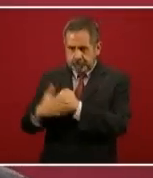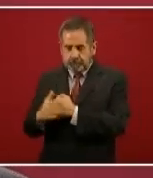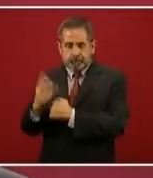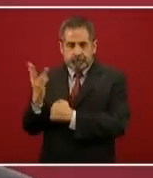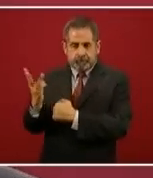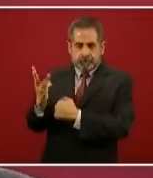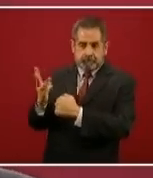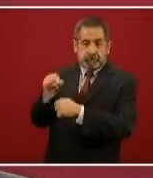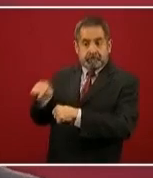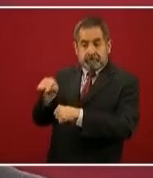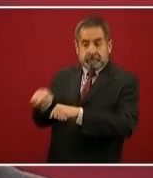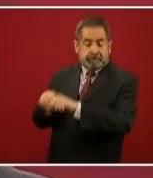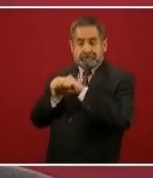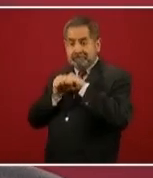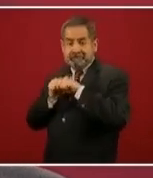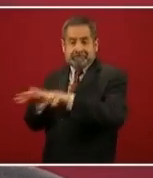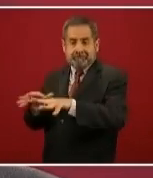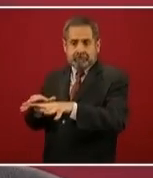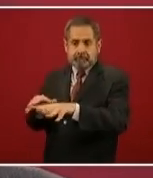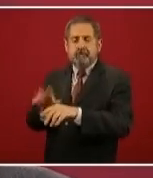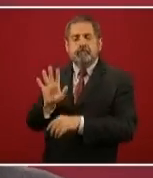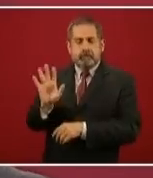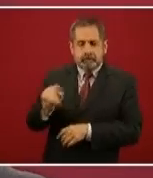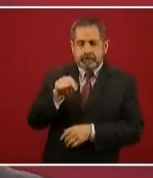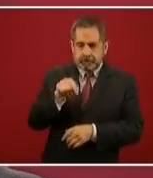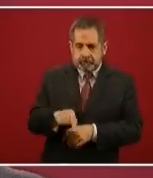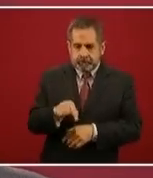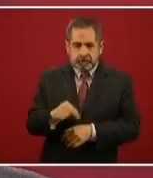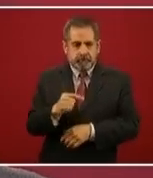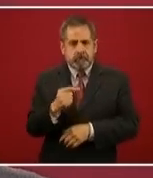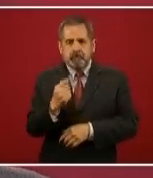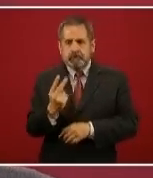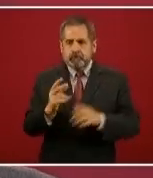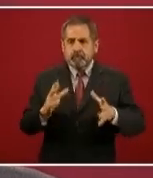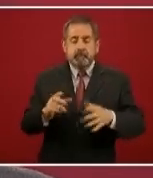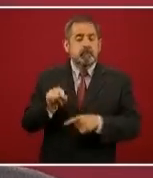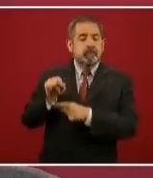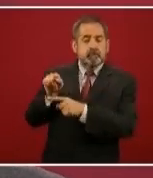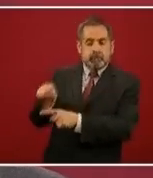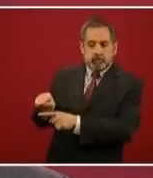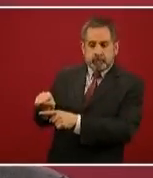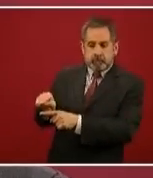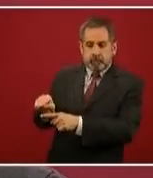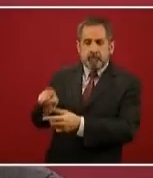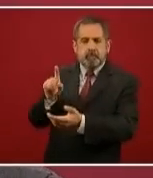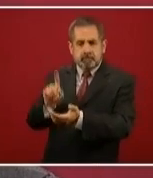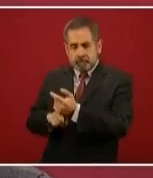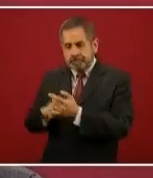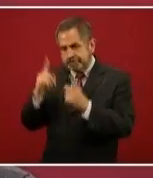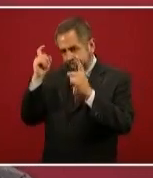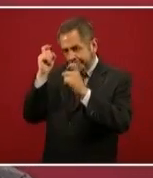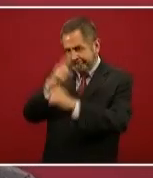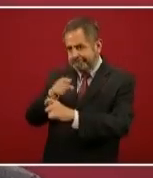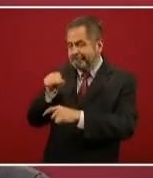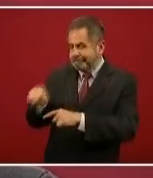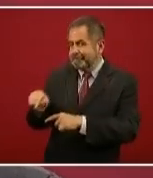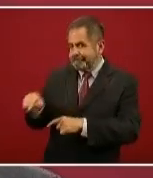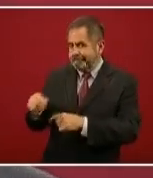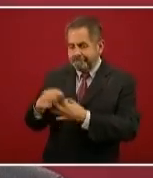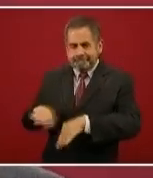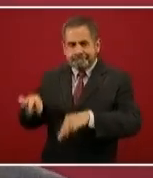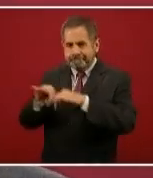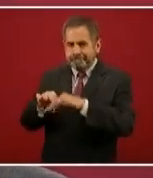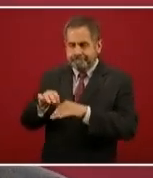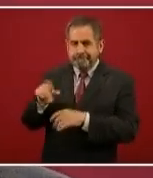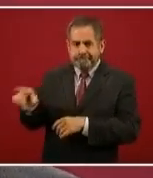transmisión generalizada, es la fase en donde nuestro Sistema Nacional de Salud va a tener retos importantes.